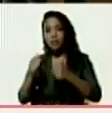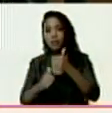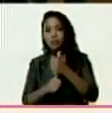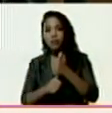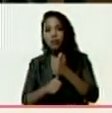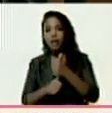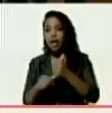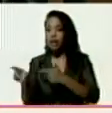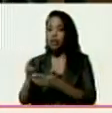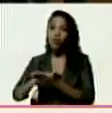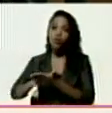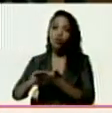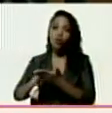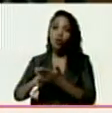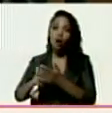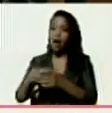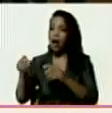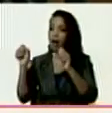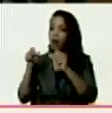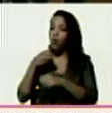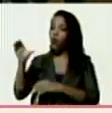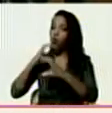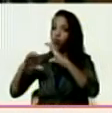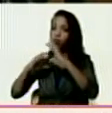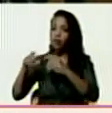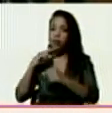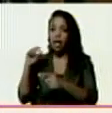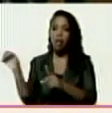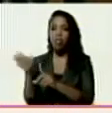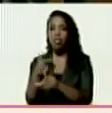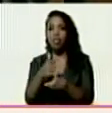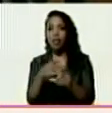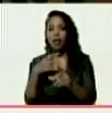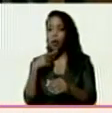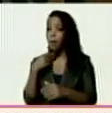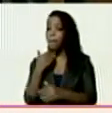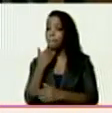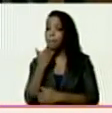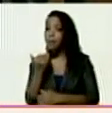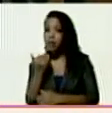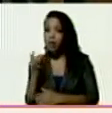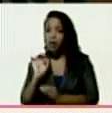Con relación a los medios de comunicación, la agresión que no le permitieron el acceso.